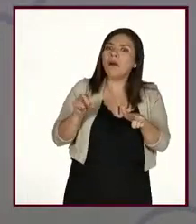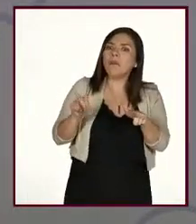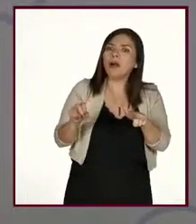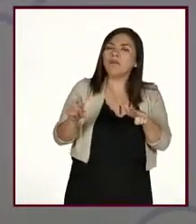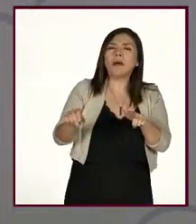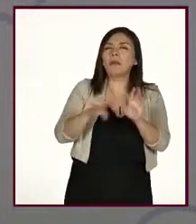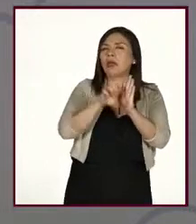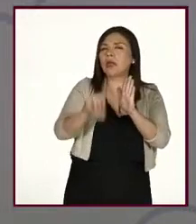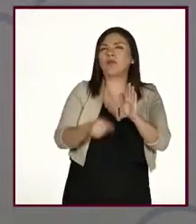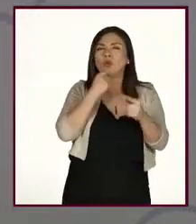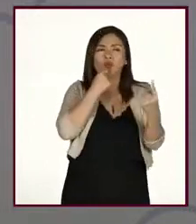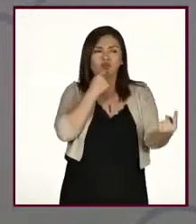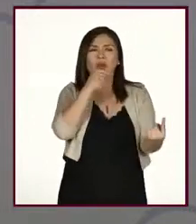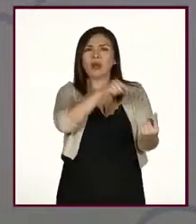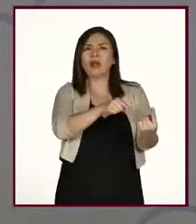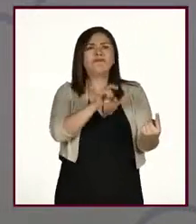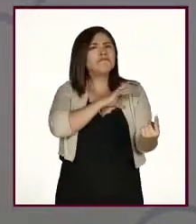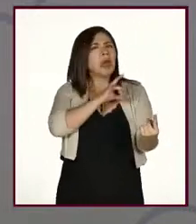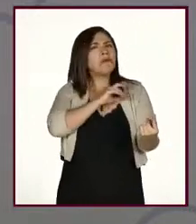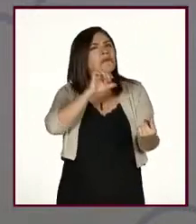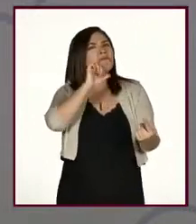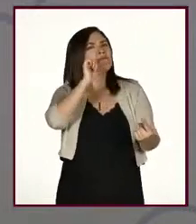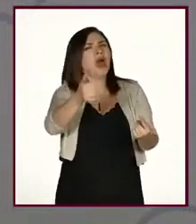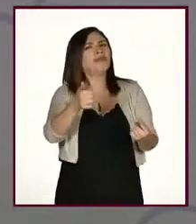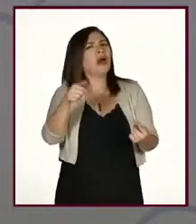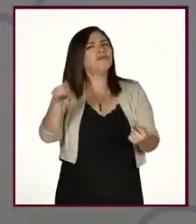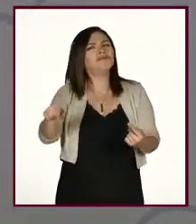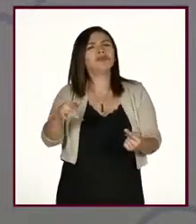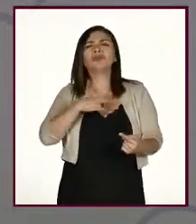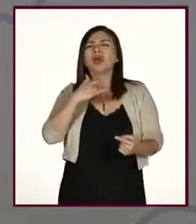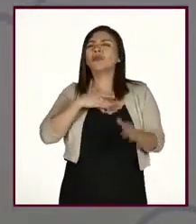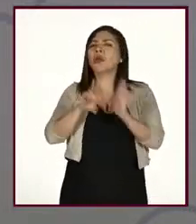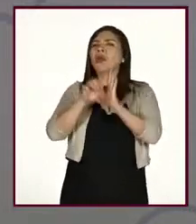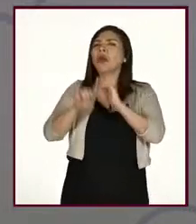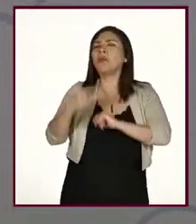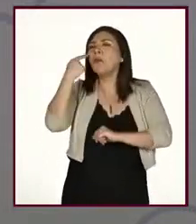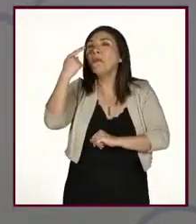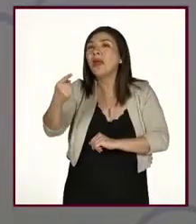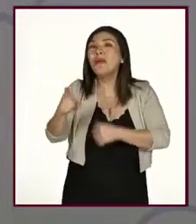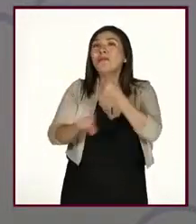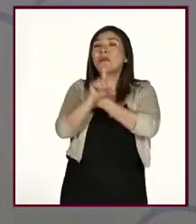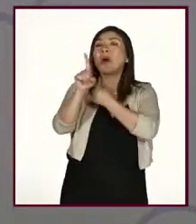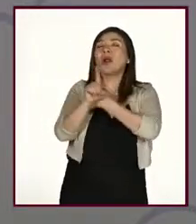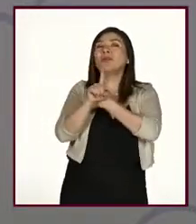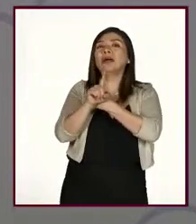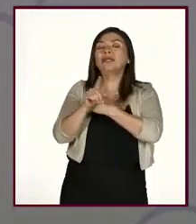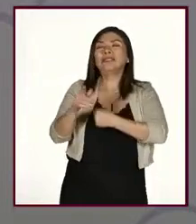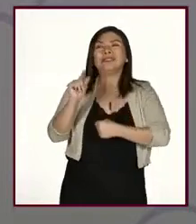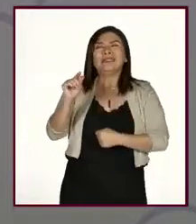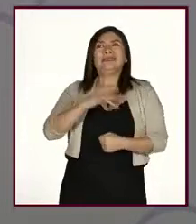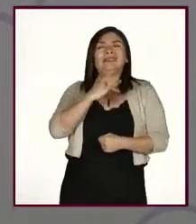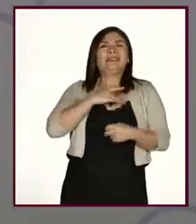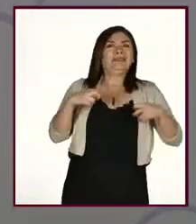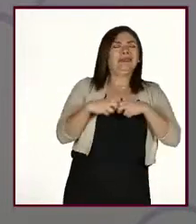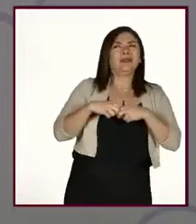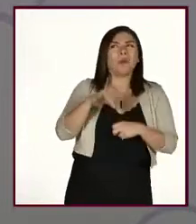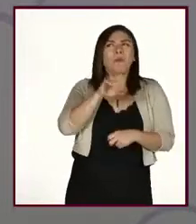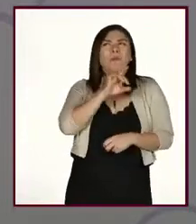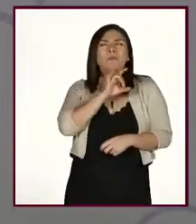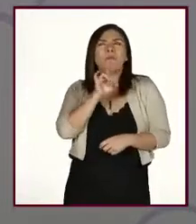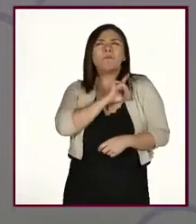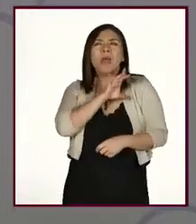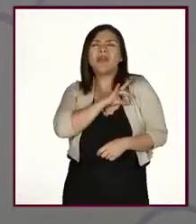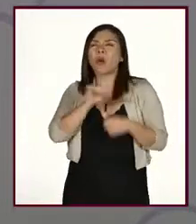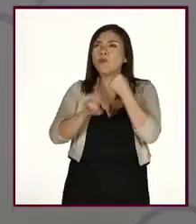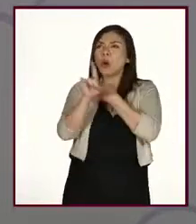un niño o niña que no tiene esa ansiedad, pues puede presentar una situación que puede generarle cierta tensión, cierta ansiedad, pero pasa y